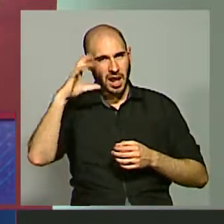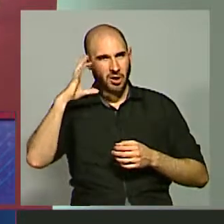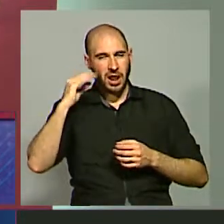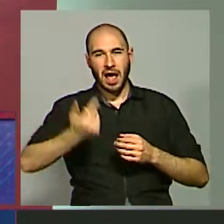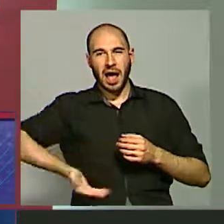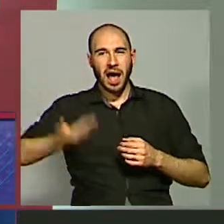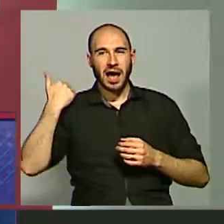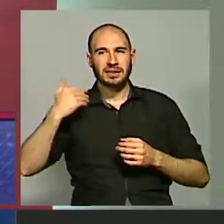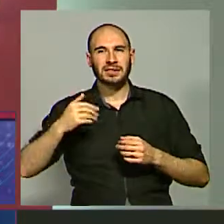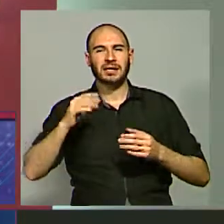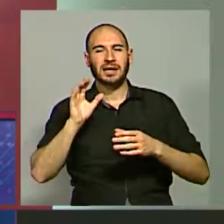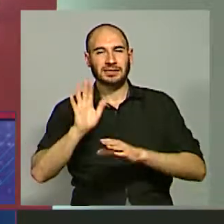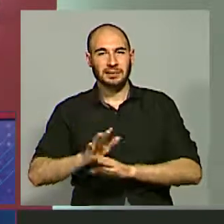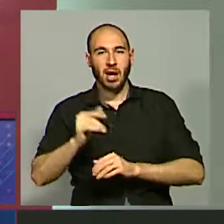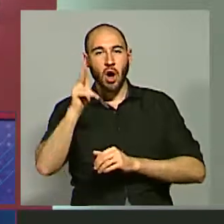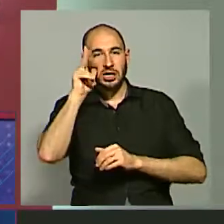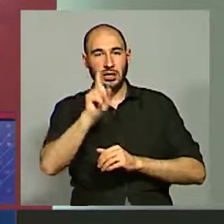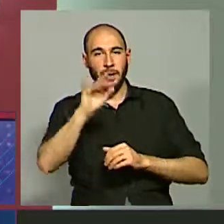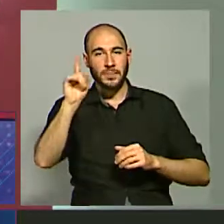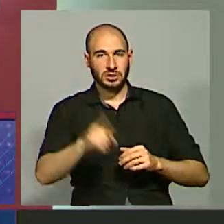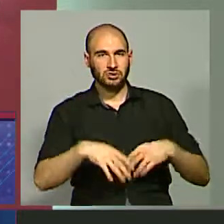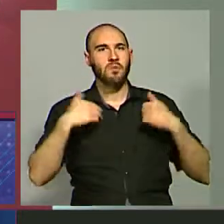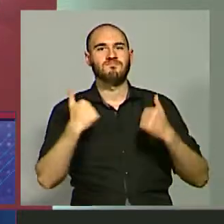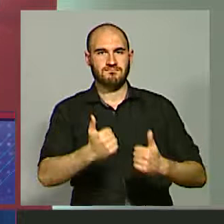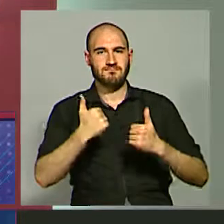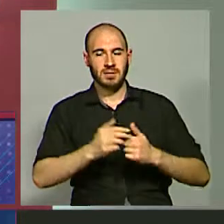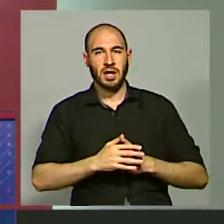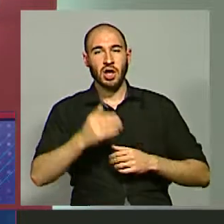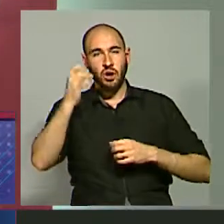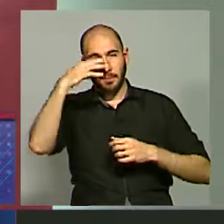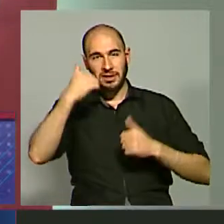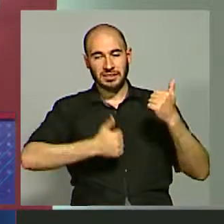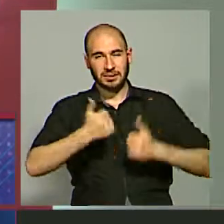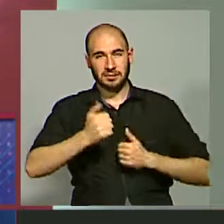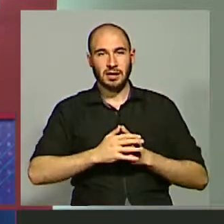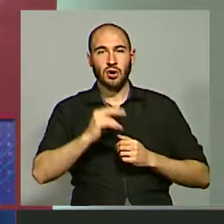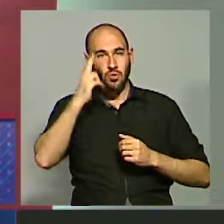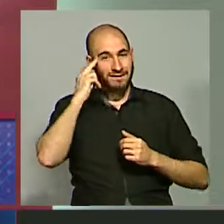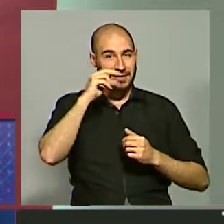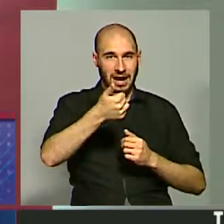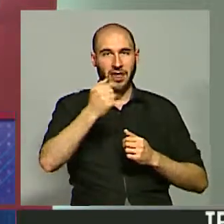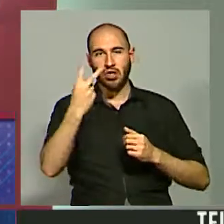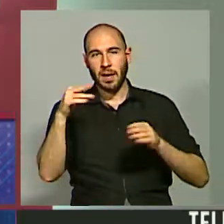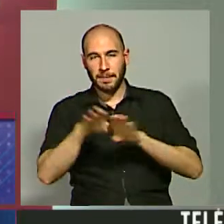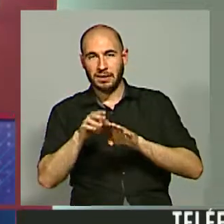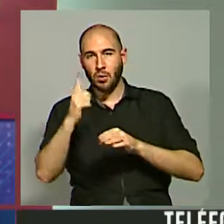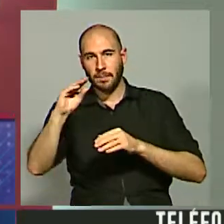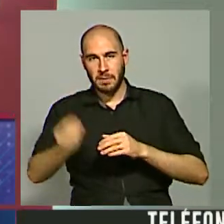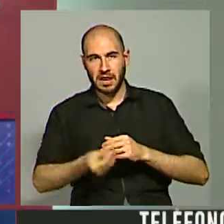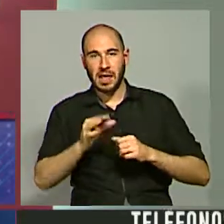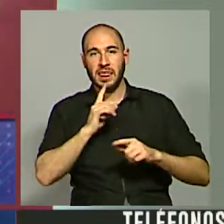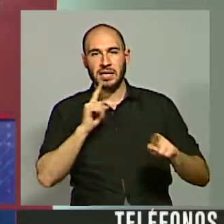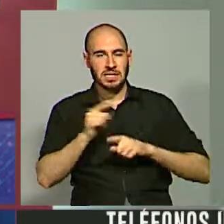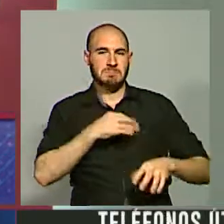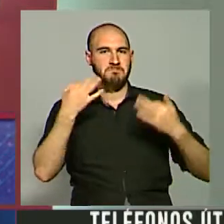hace un tiempo atrás en la reserva, 81% de efectividad, 12 partidos, 9 ganados, 2 empates, 1 derrota, un entrenador que ha